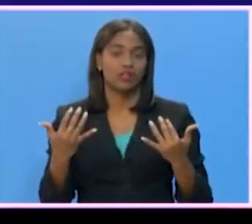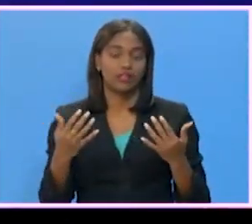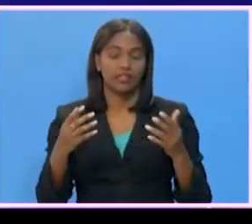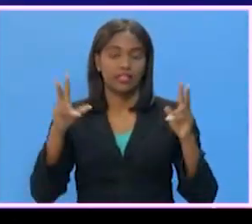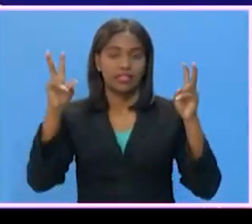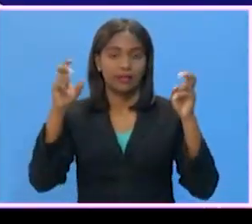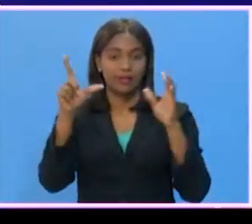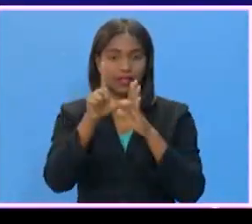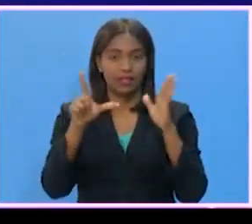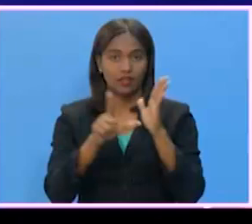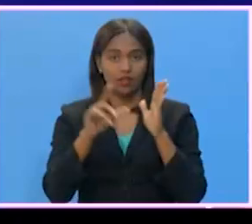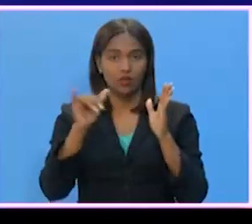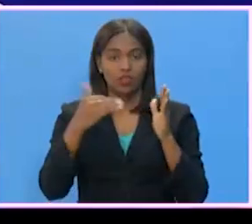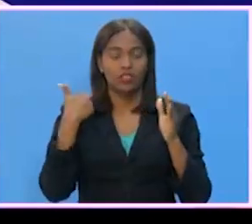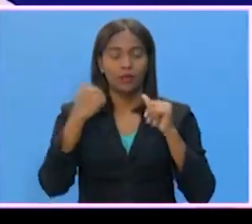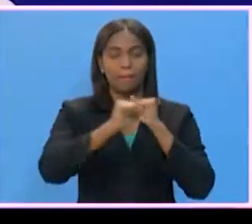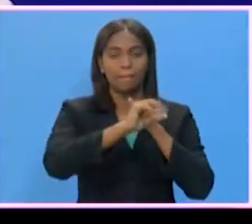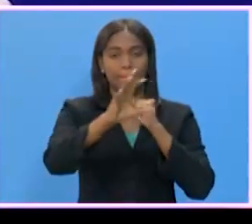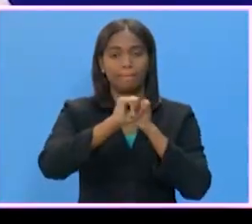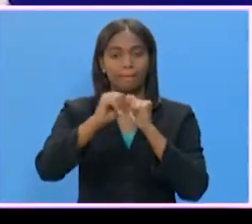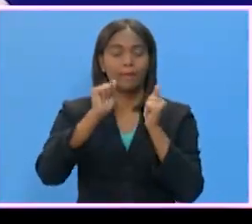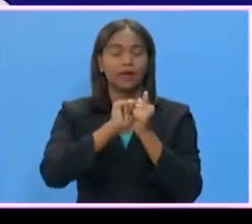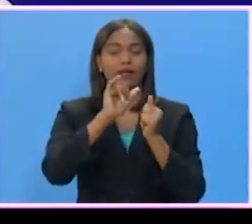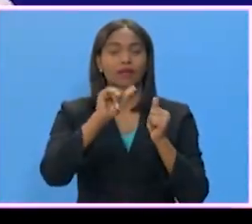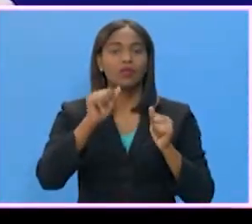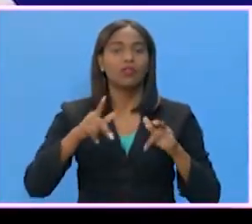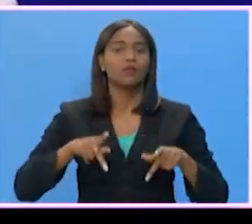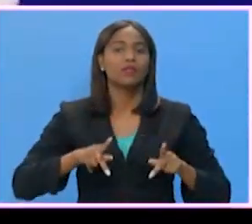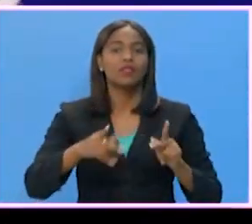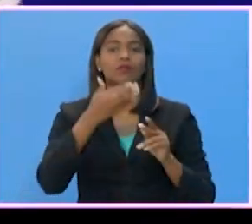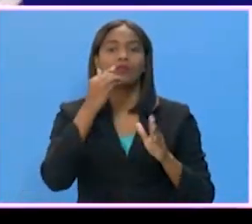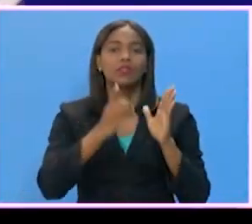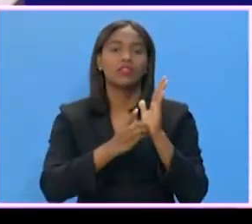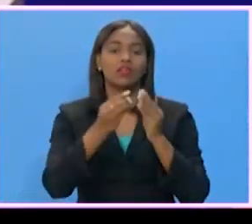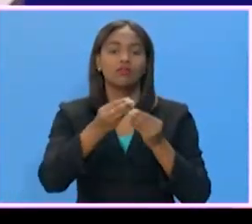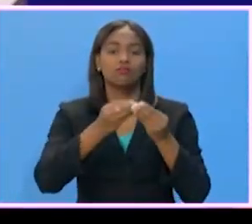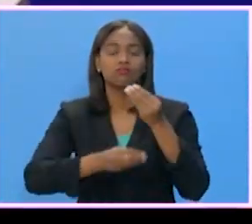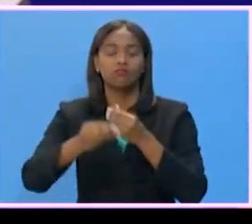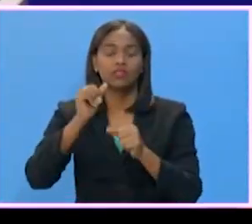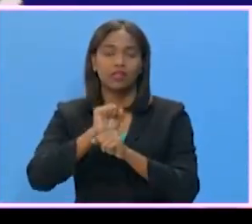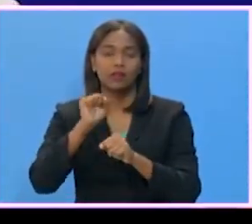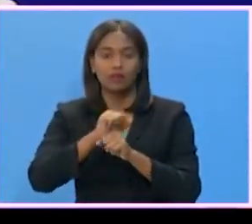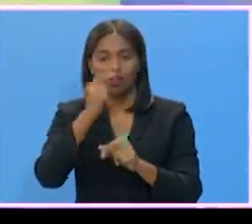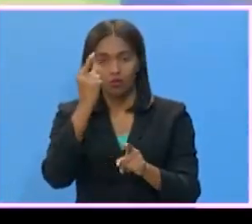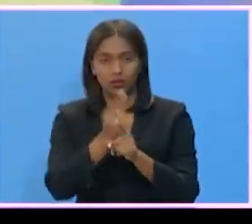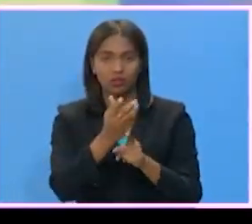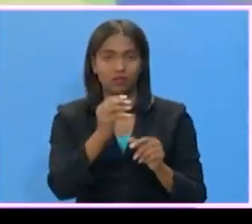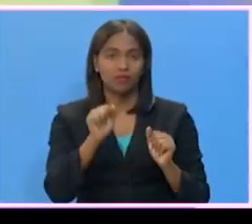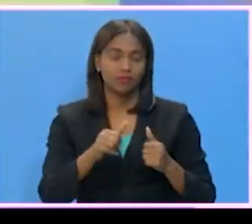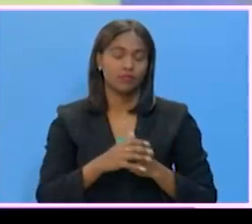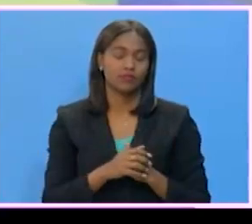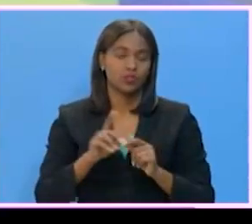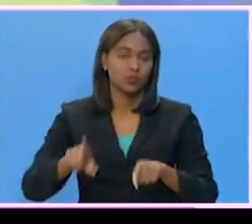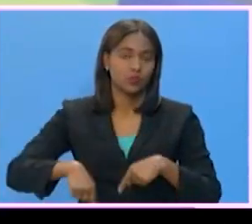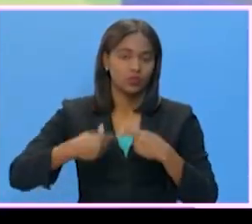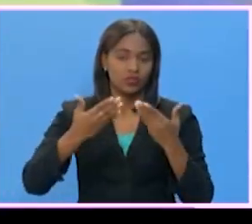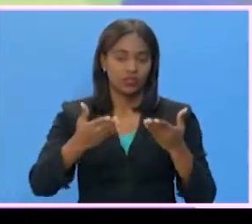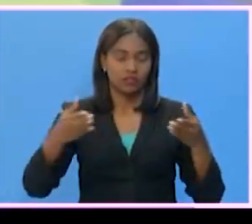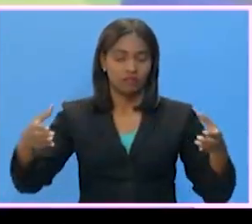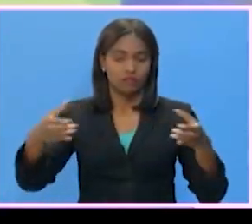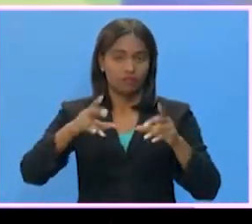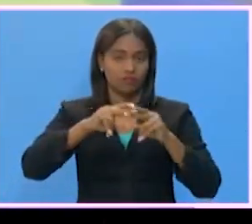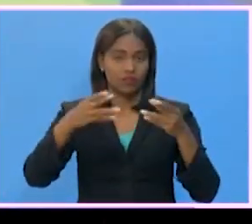legal y se está promoviendo un marco legal que permita desarrollar el negocio de la manera correcta. Durante el acto, Johannes